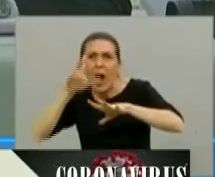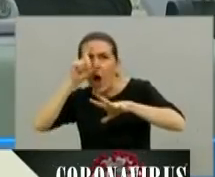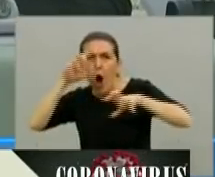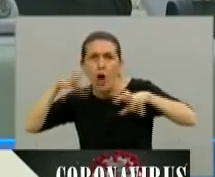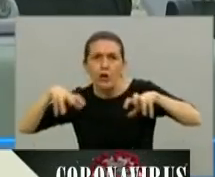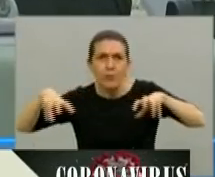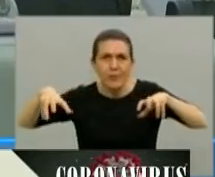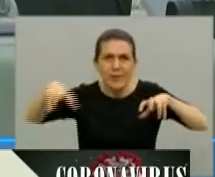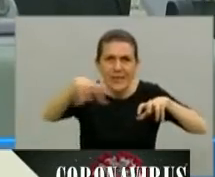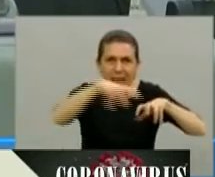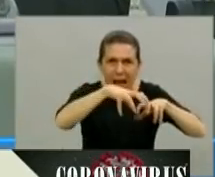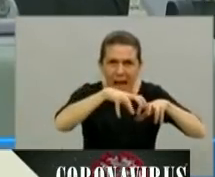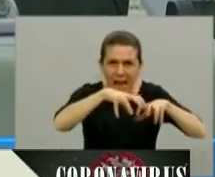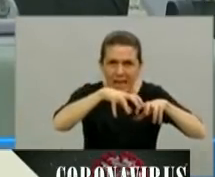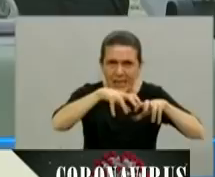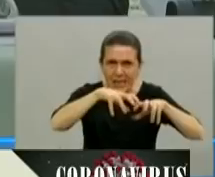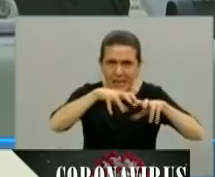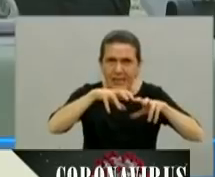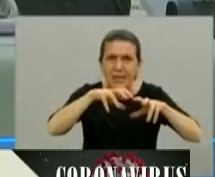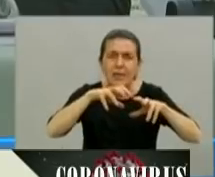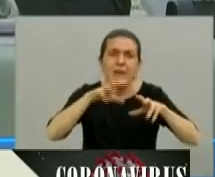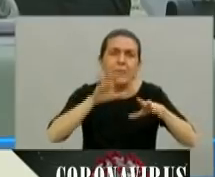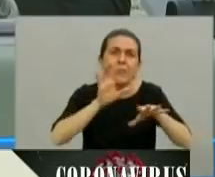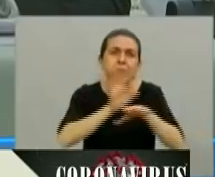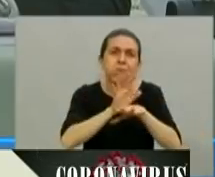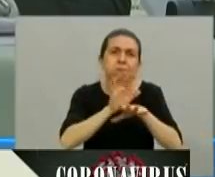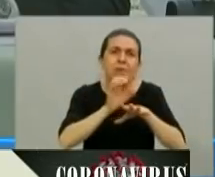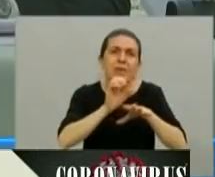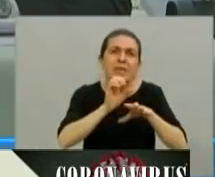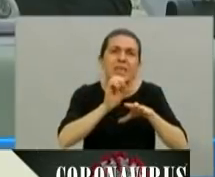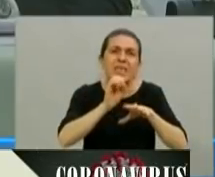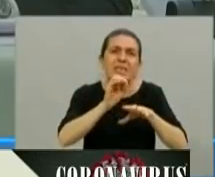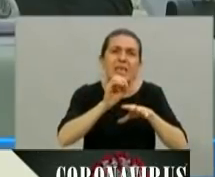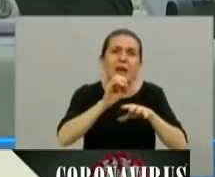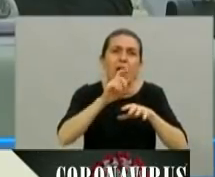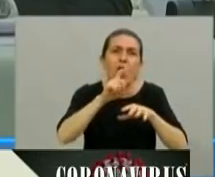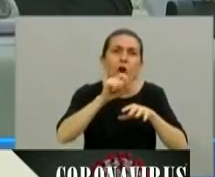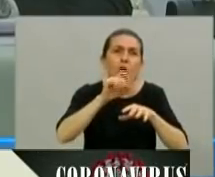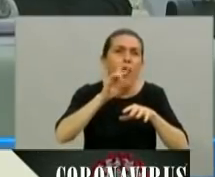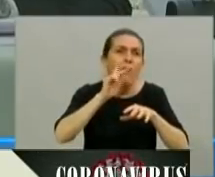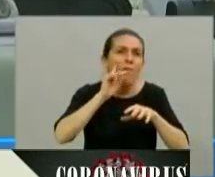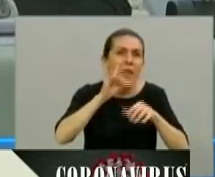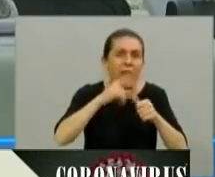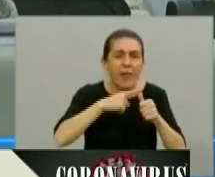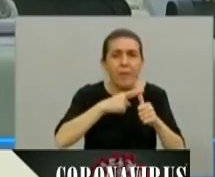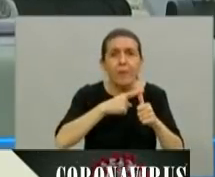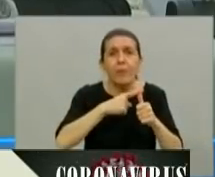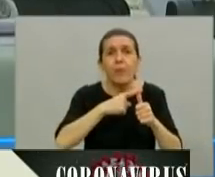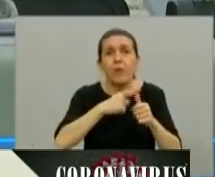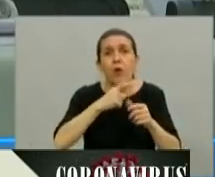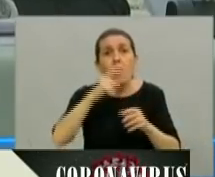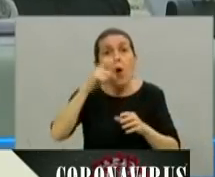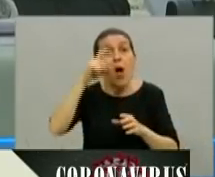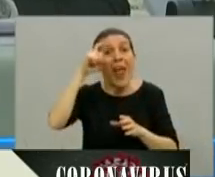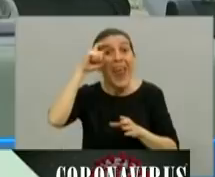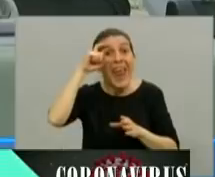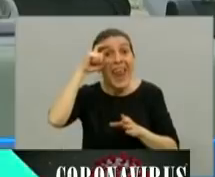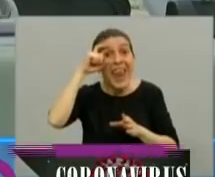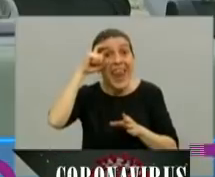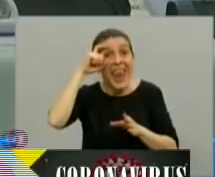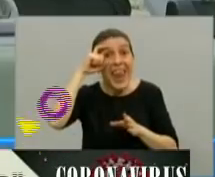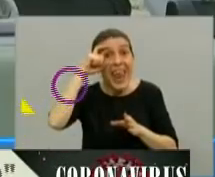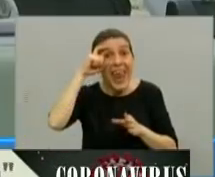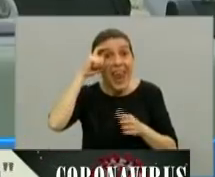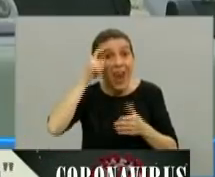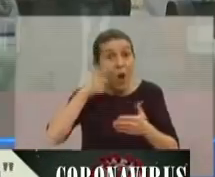contagios aumentan Claro. y entonces se tiene que volver a una fase anterior. Por eso se va a ir viendo cada 15 días. Y lo que vos decías, es